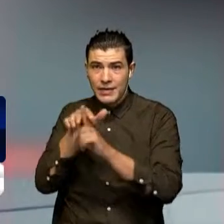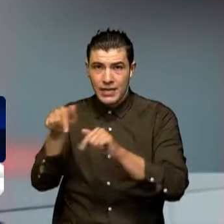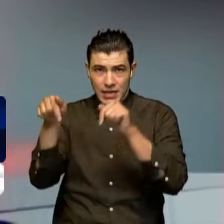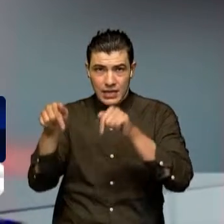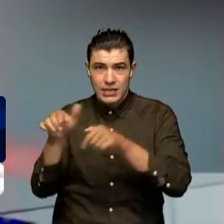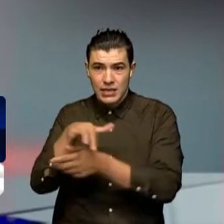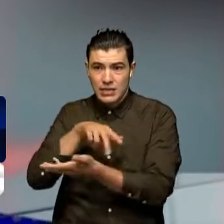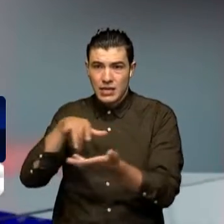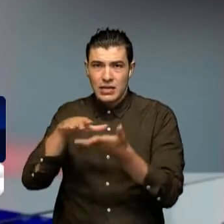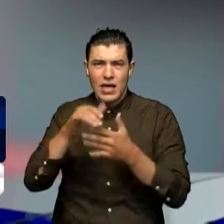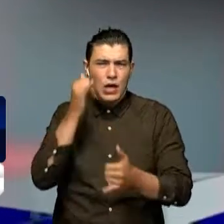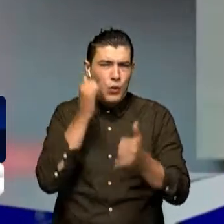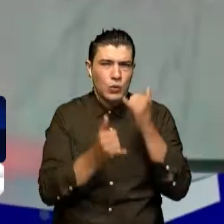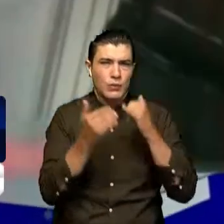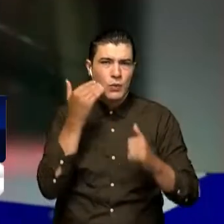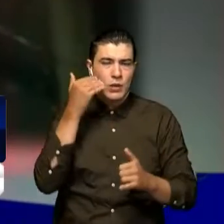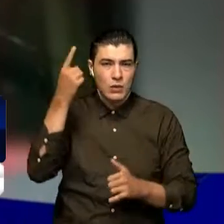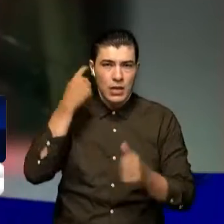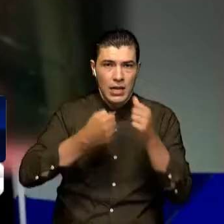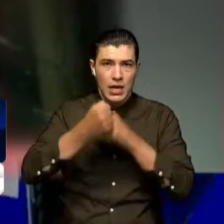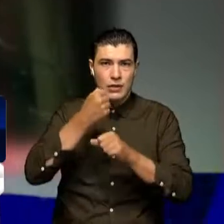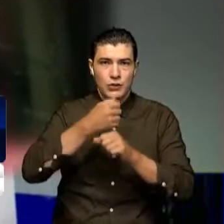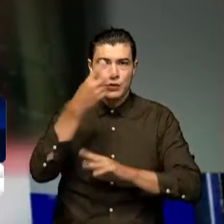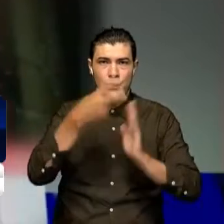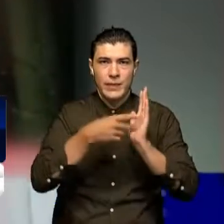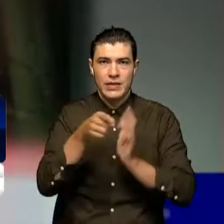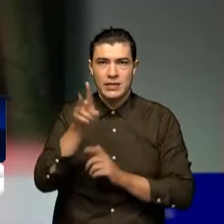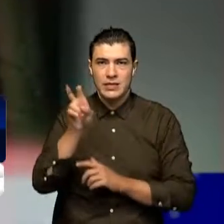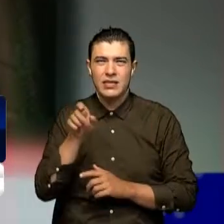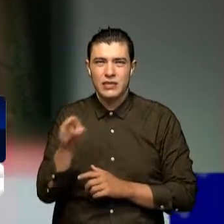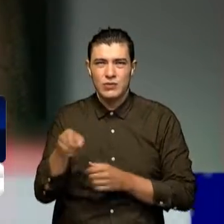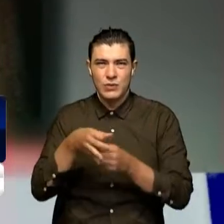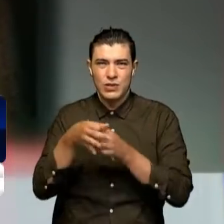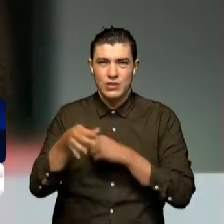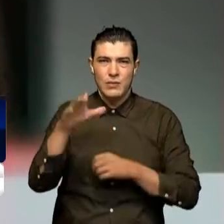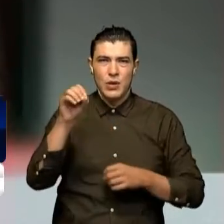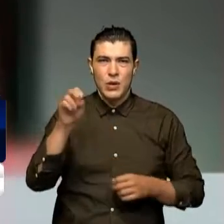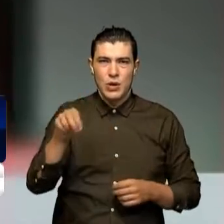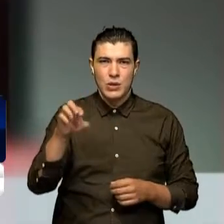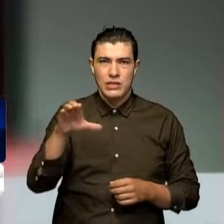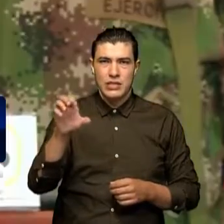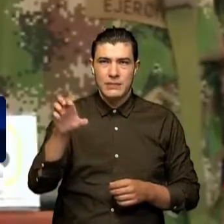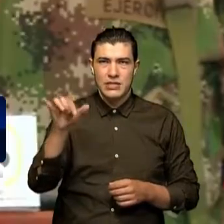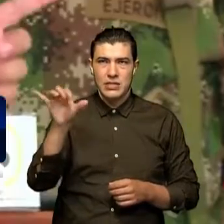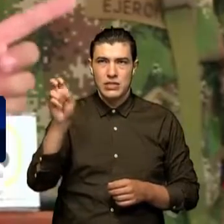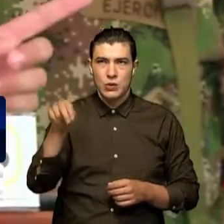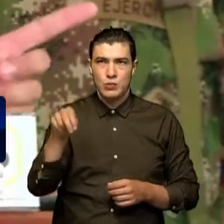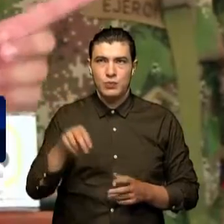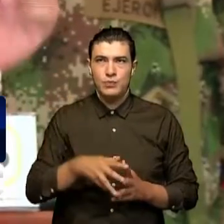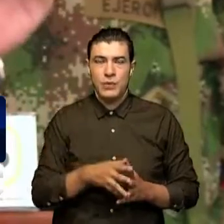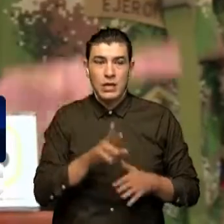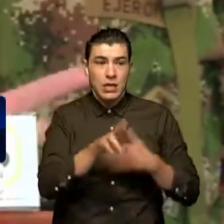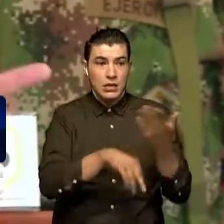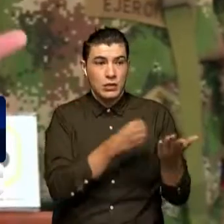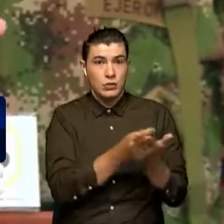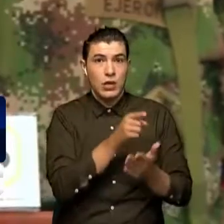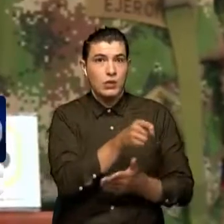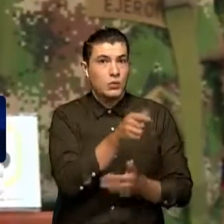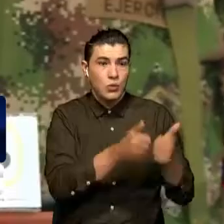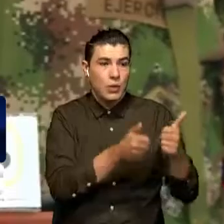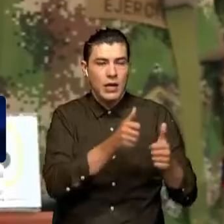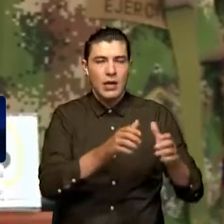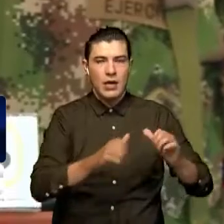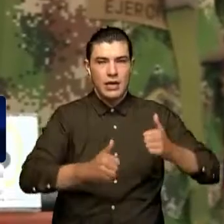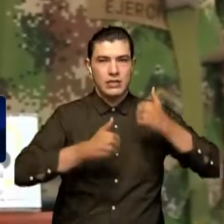el 2016 cuando milicianos atacaron la estación de policía del municipio de concepción resultado de ese hostigamiento el ejército de la policía capturar